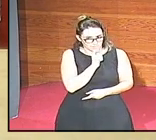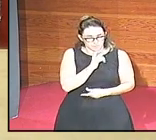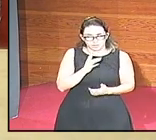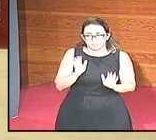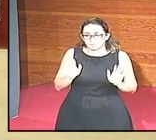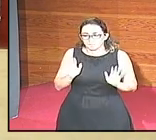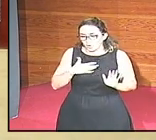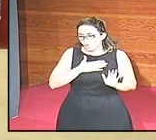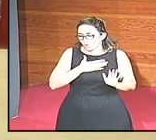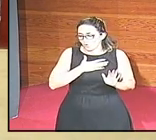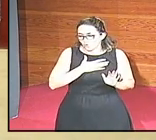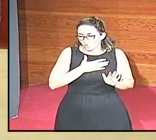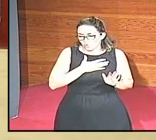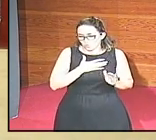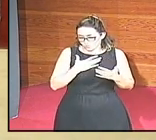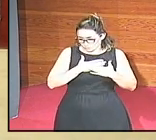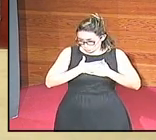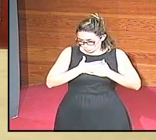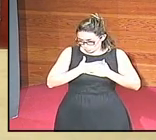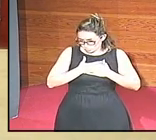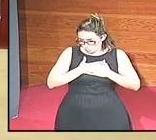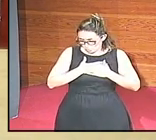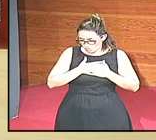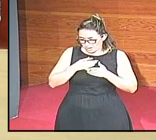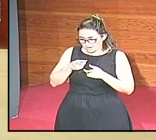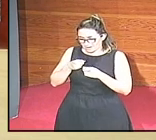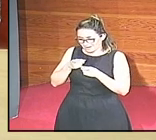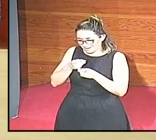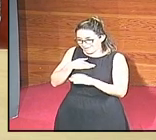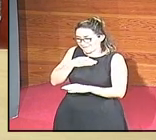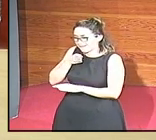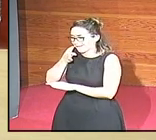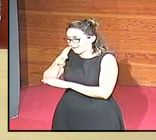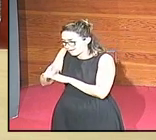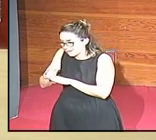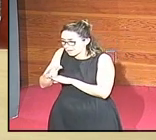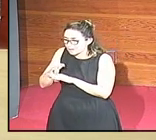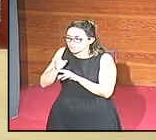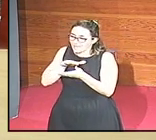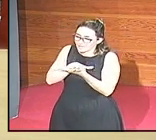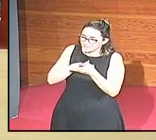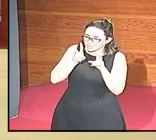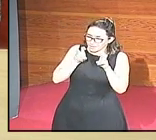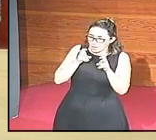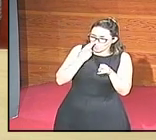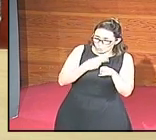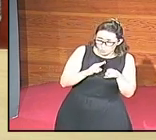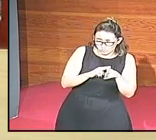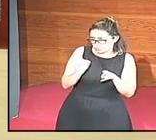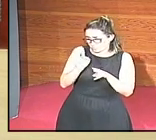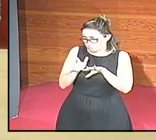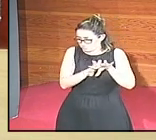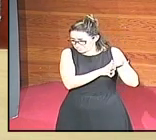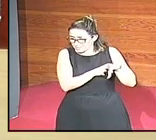Pero mi discurso, por lo que yo voy a una guerra, no es para meterme en esos berenjenales, es para contar que todos estos